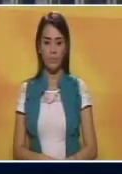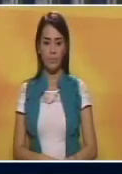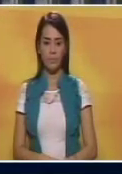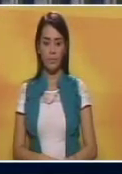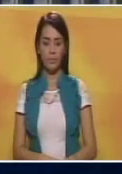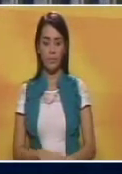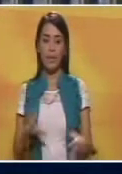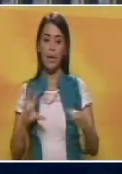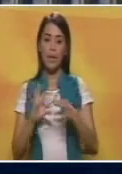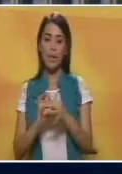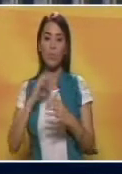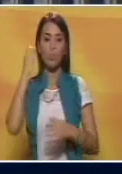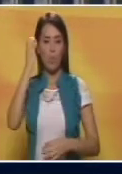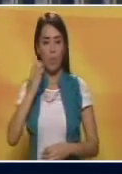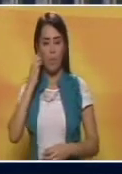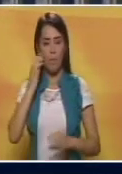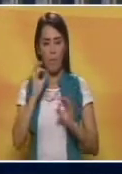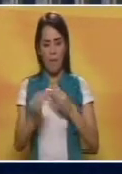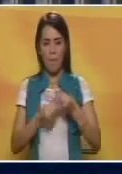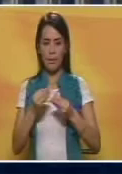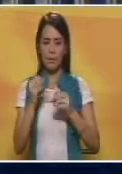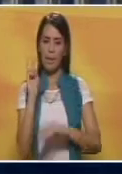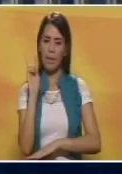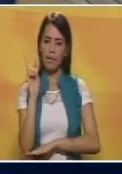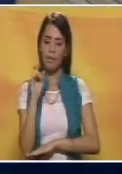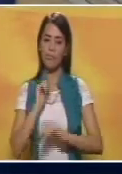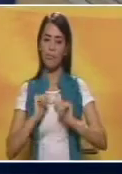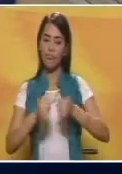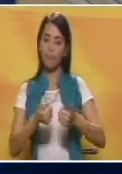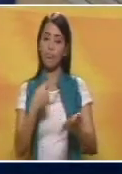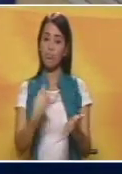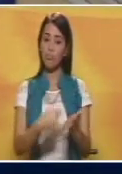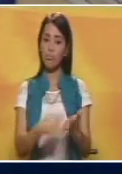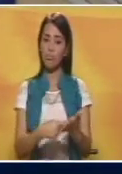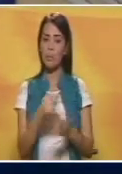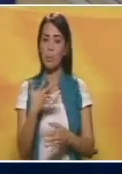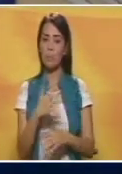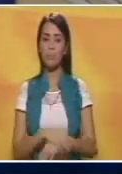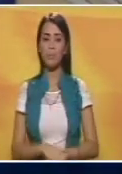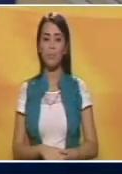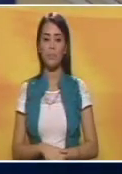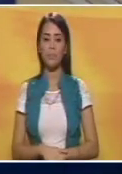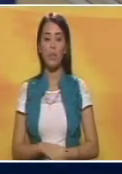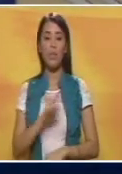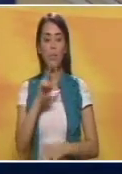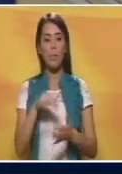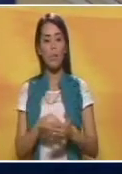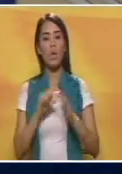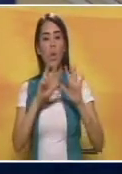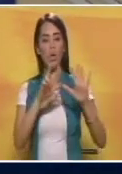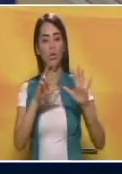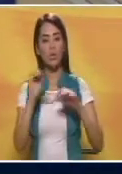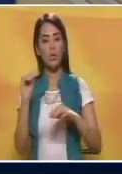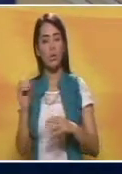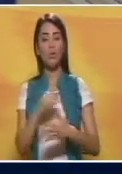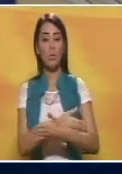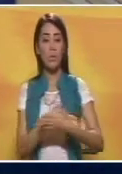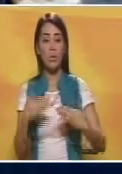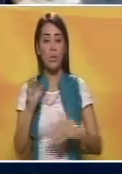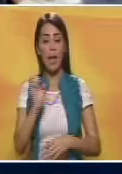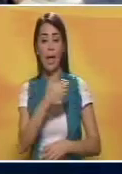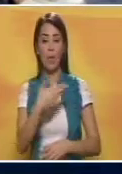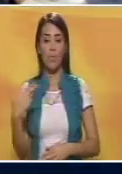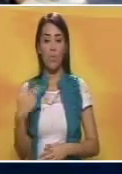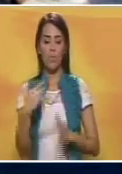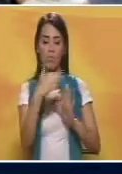la unión europea aplicará a partir de este viernes aranceles por valor de 2.800 millones de euros a una lista de